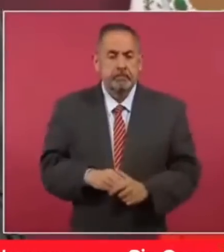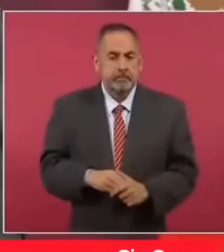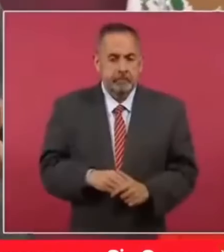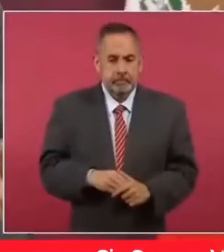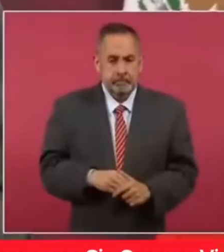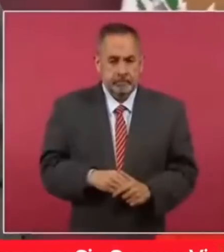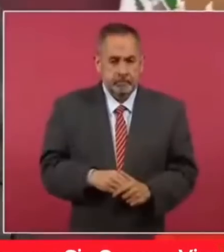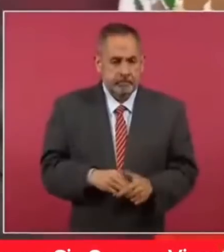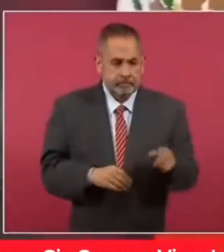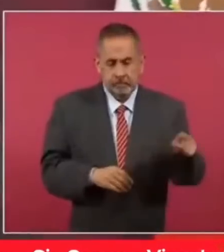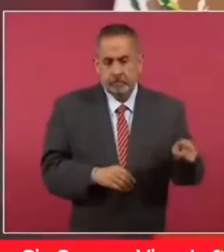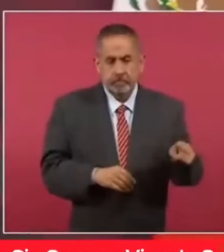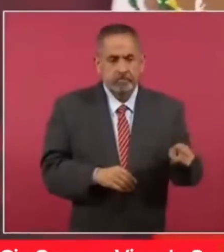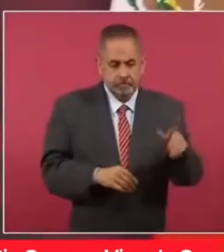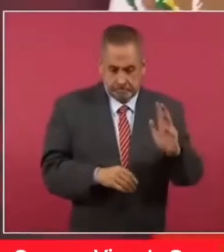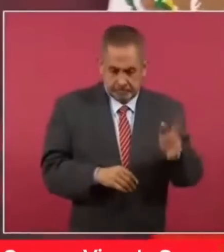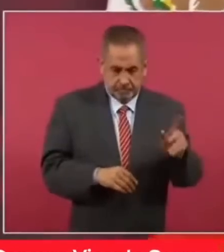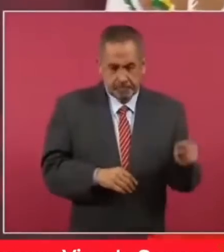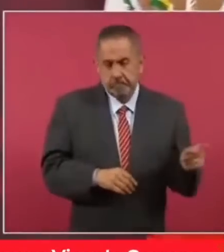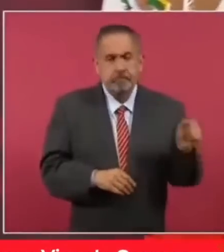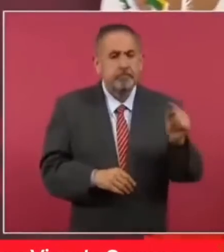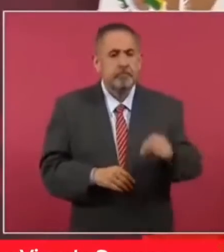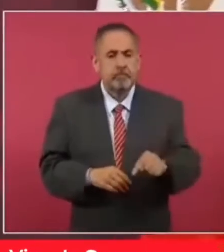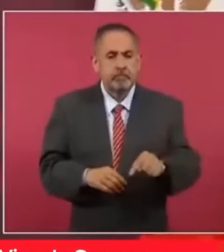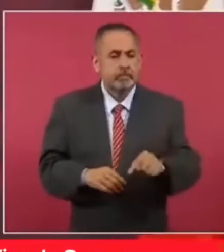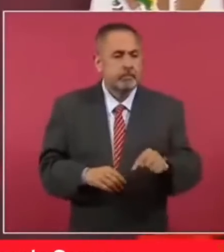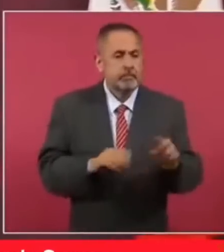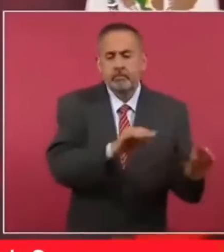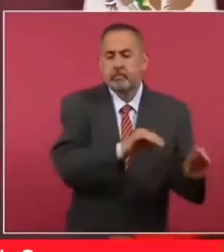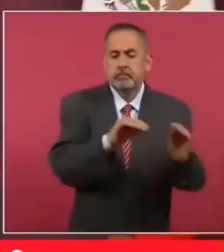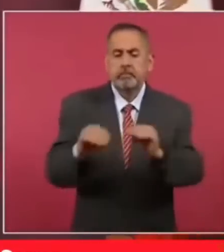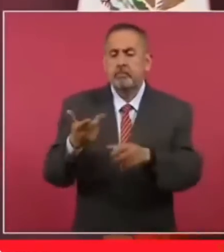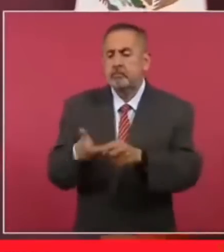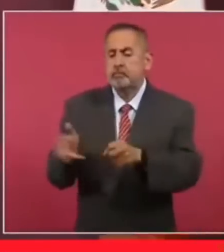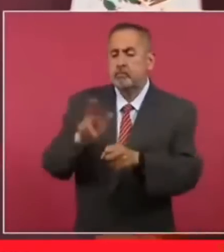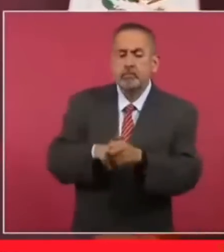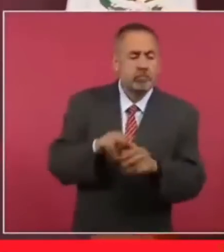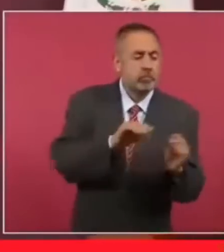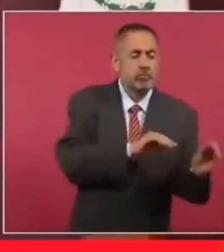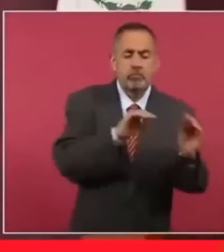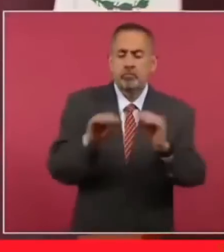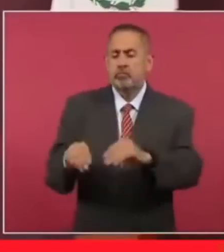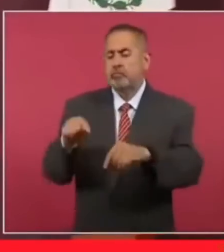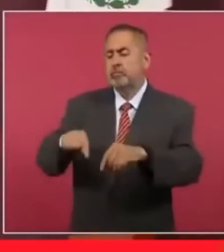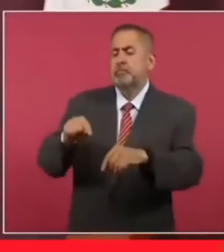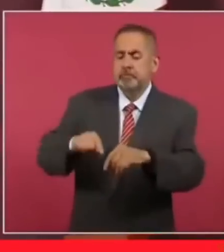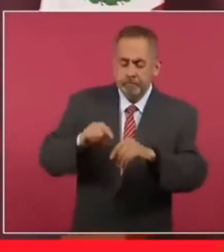Se les trajo a hospitales